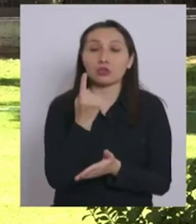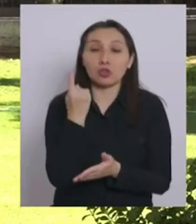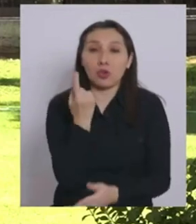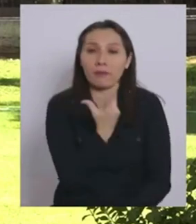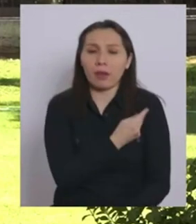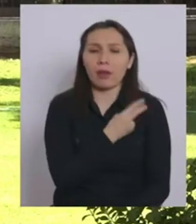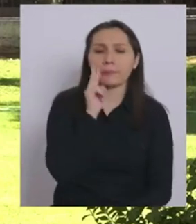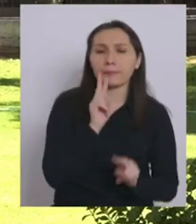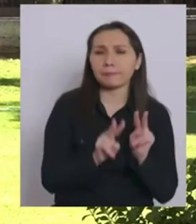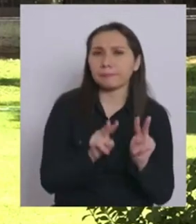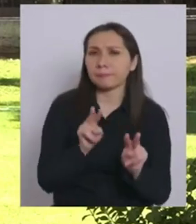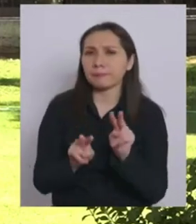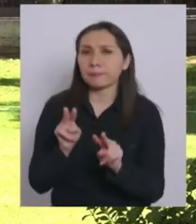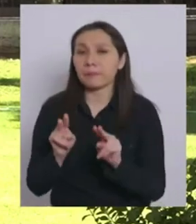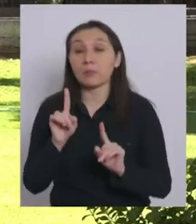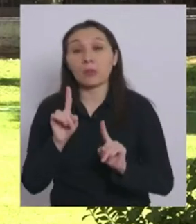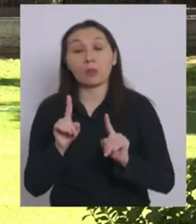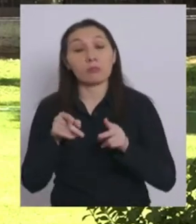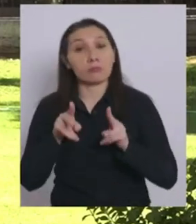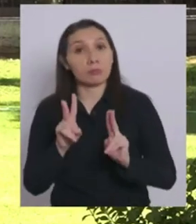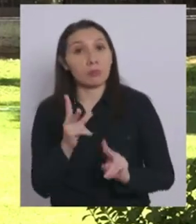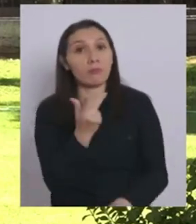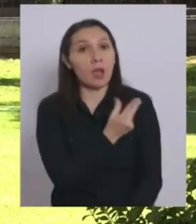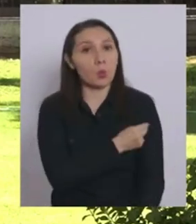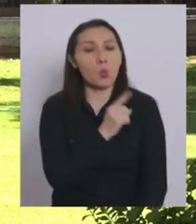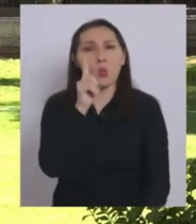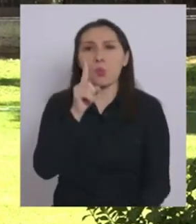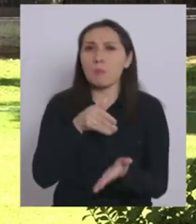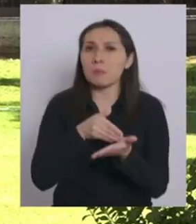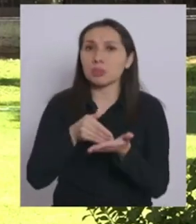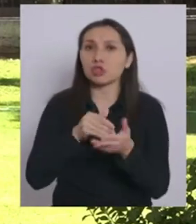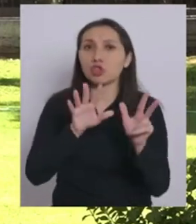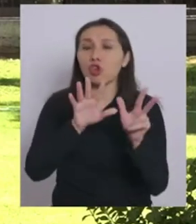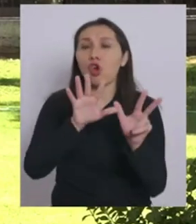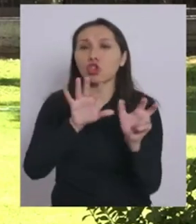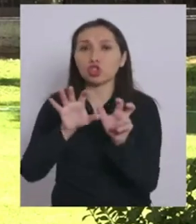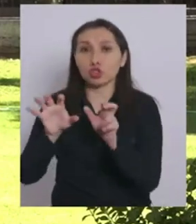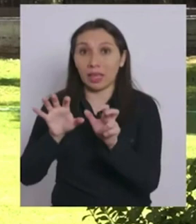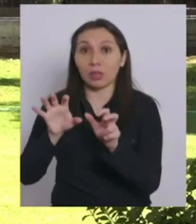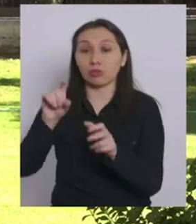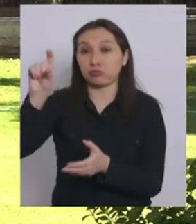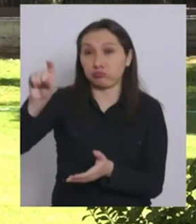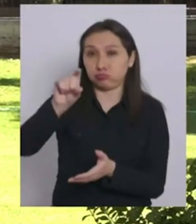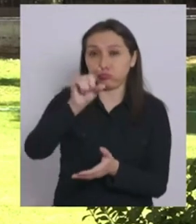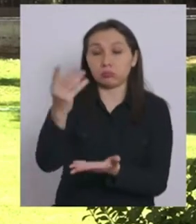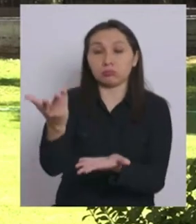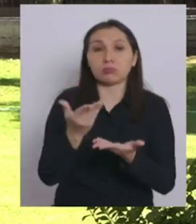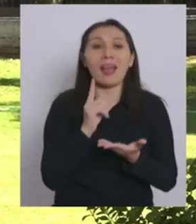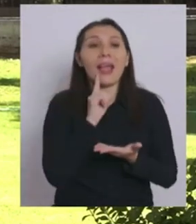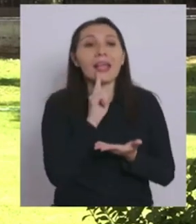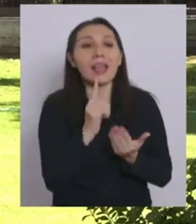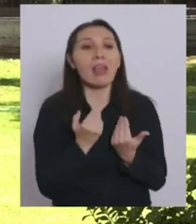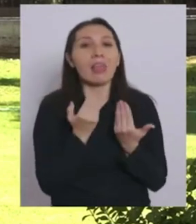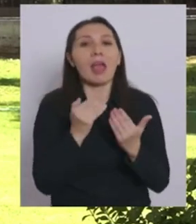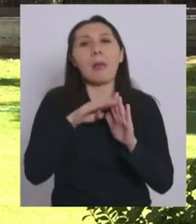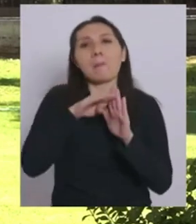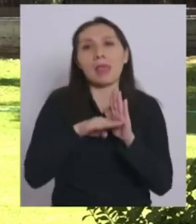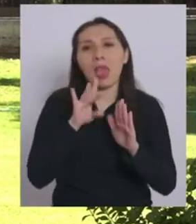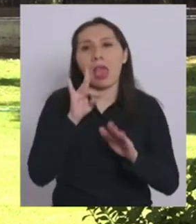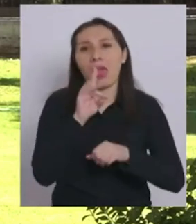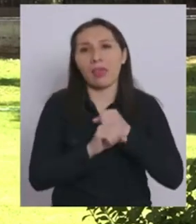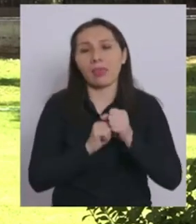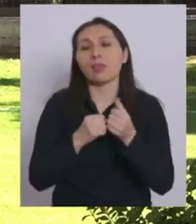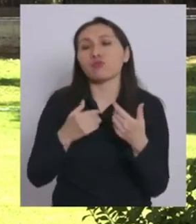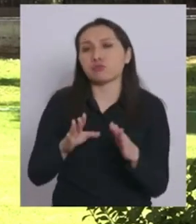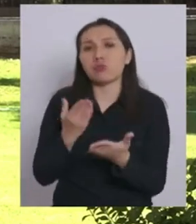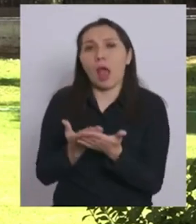habiendo cierta vacuna en particular que son un millón 800 dosis específicamente la ocupar en un grupo menor aprovechando de que